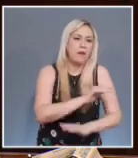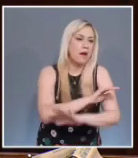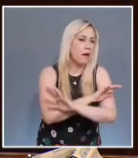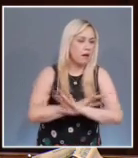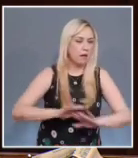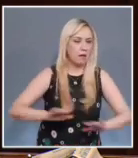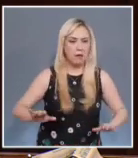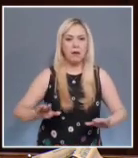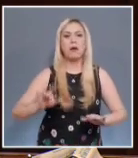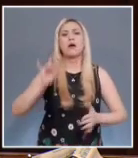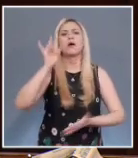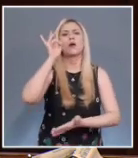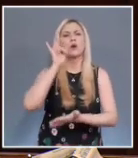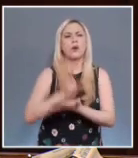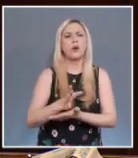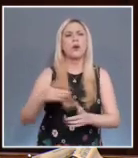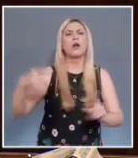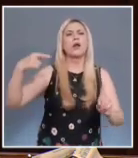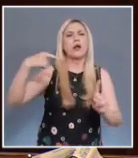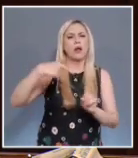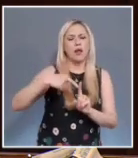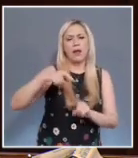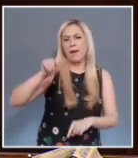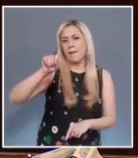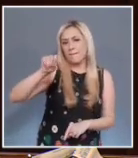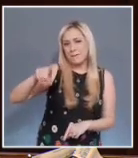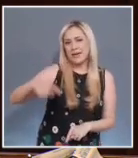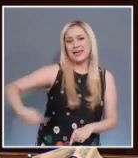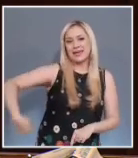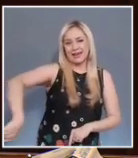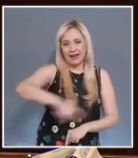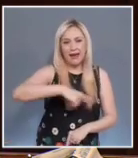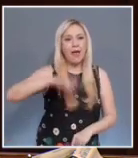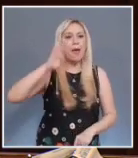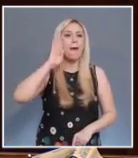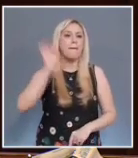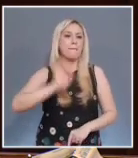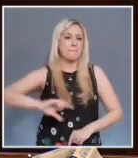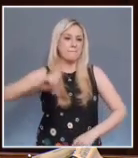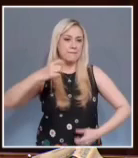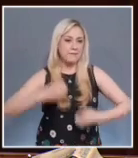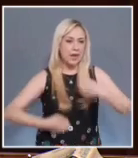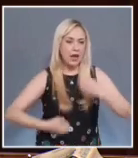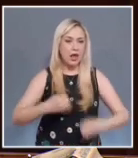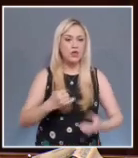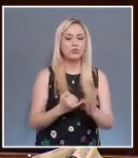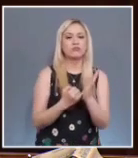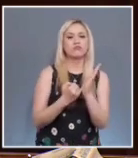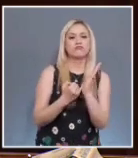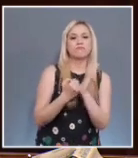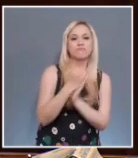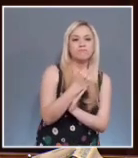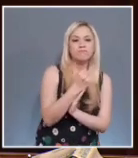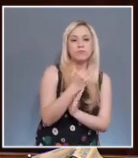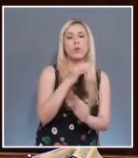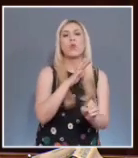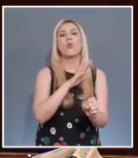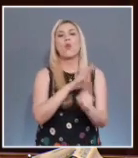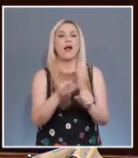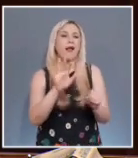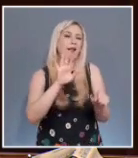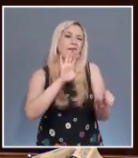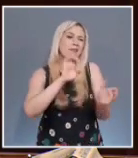posibilidad de que sean los propios ministros o ministras las que decidan en algún caso en particular y que por